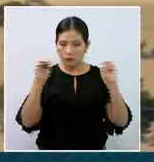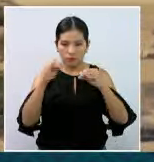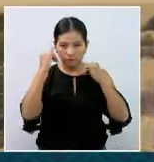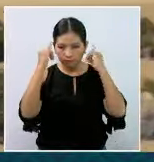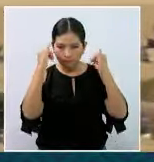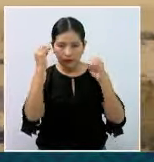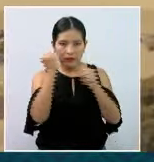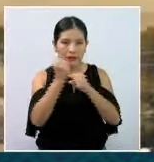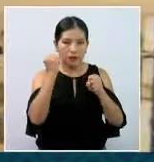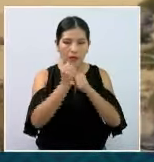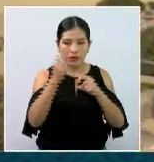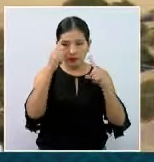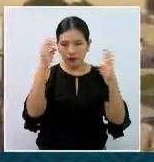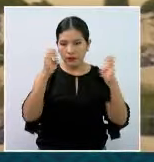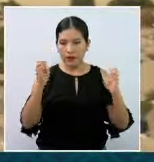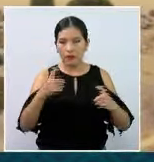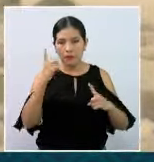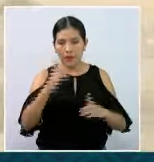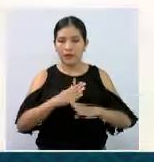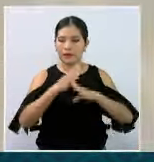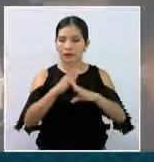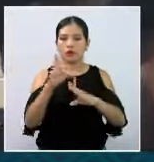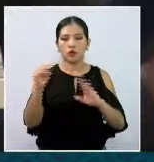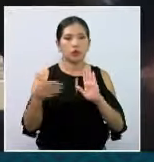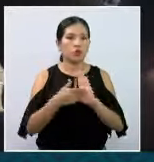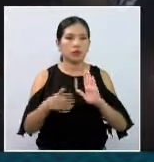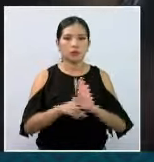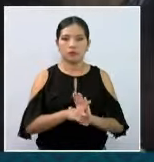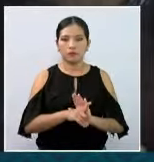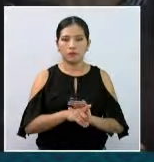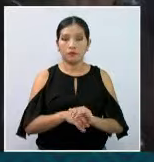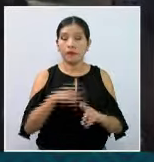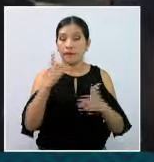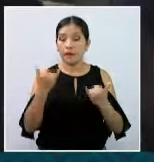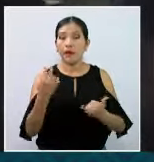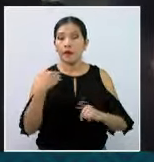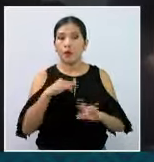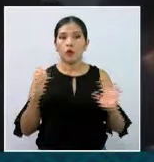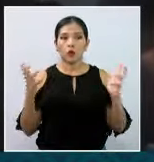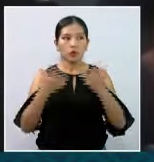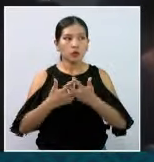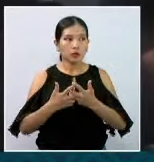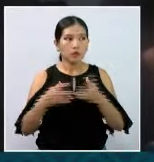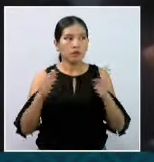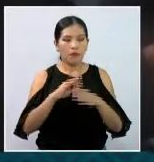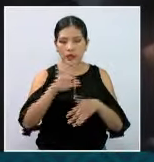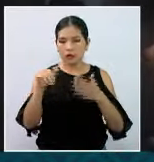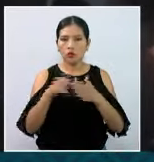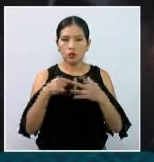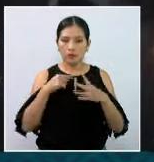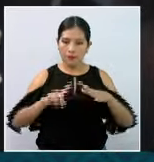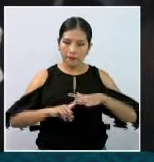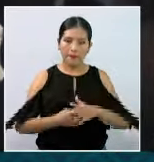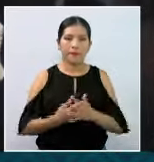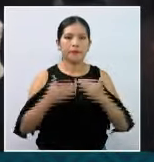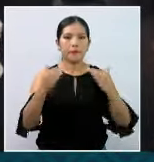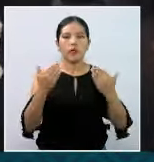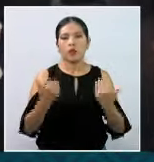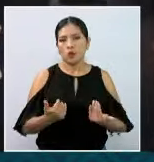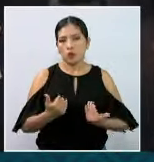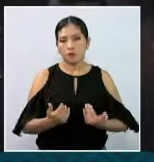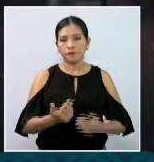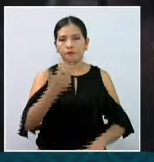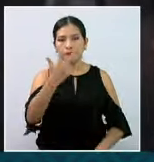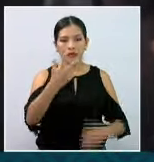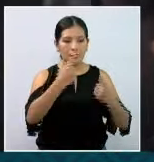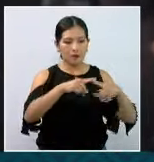diferentes estrategias para evitar estos hechos. Hemos efectuado esta coordinación y estos operativos parten el día de hoy en tres regiones